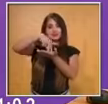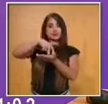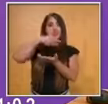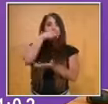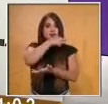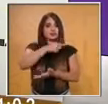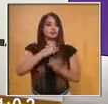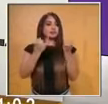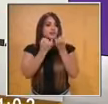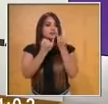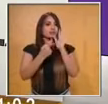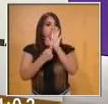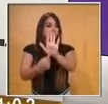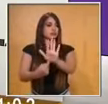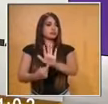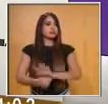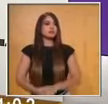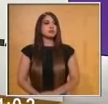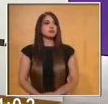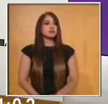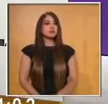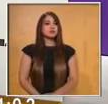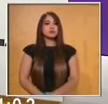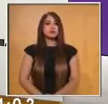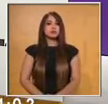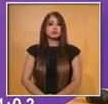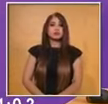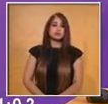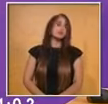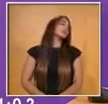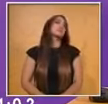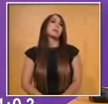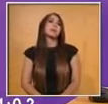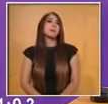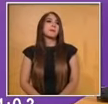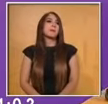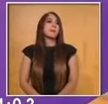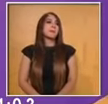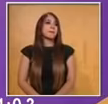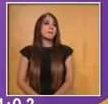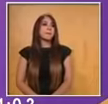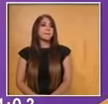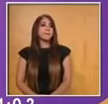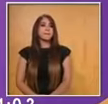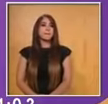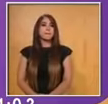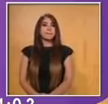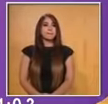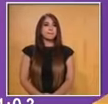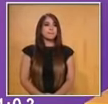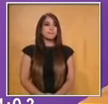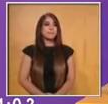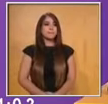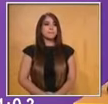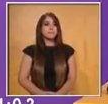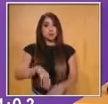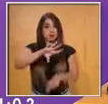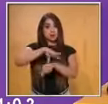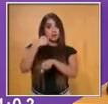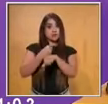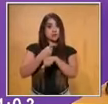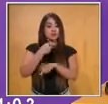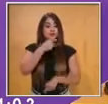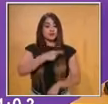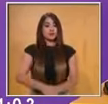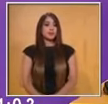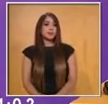arriba, a un lado. Nuevamente, arriba, a un lado, giro. Otra vez,